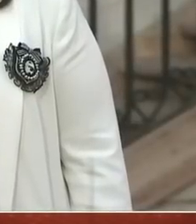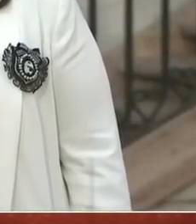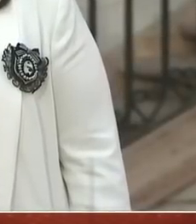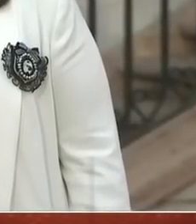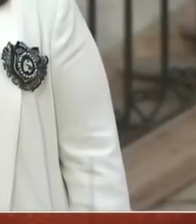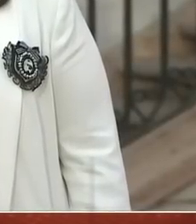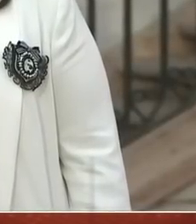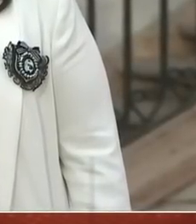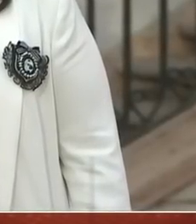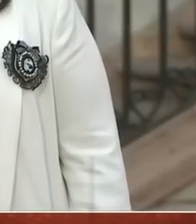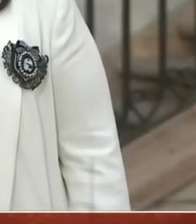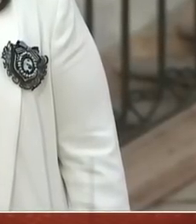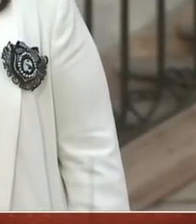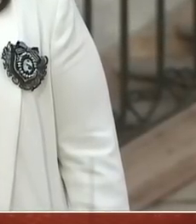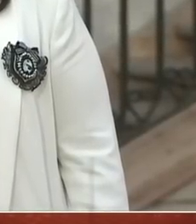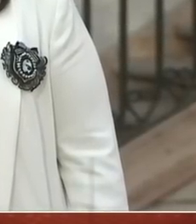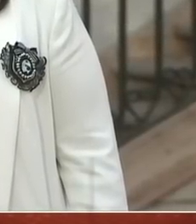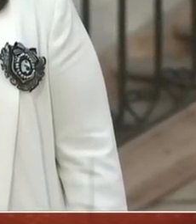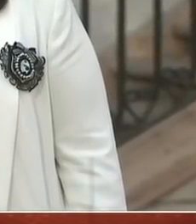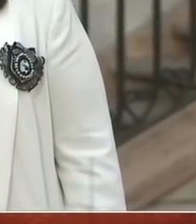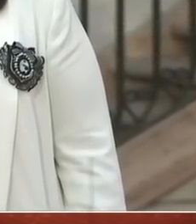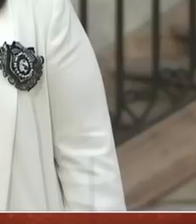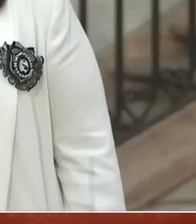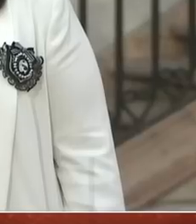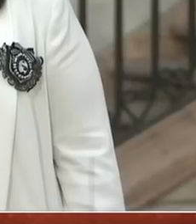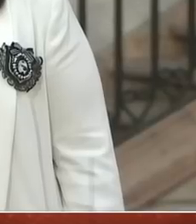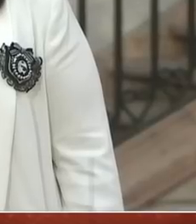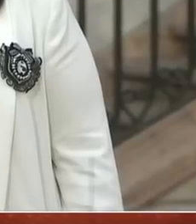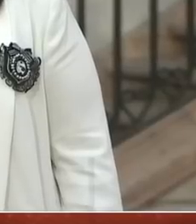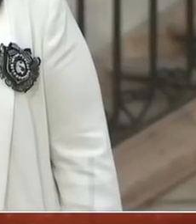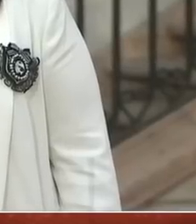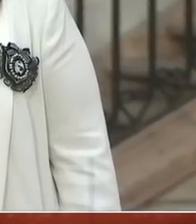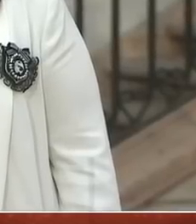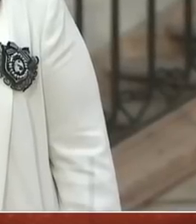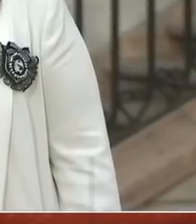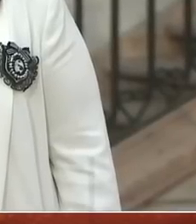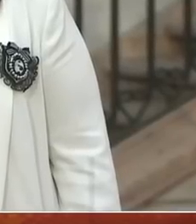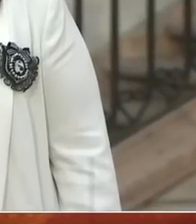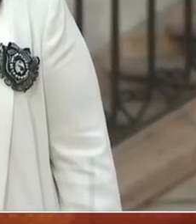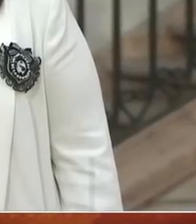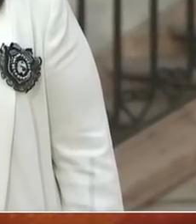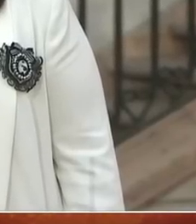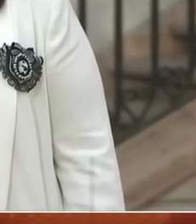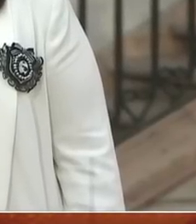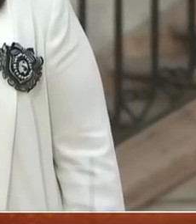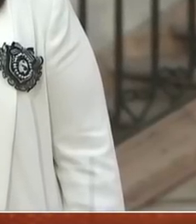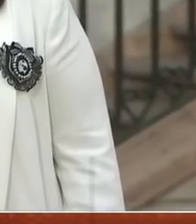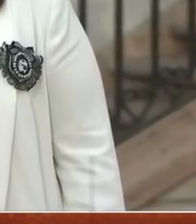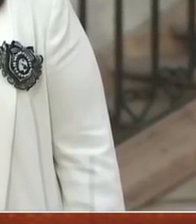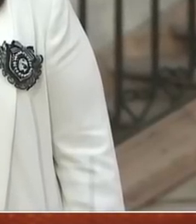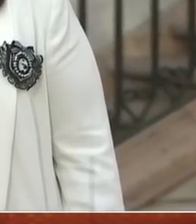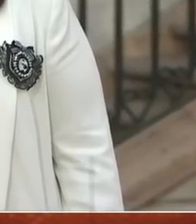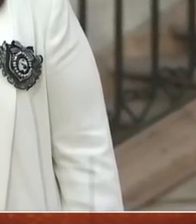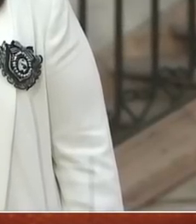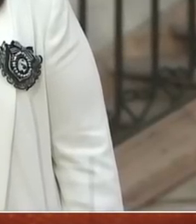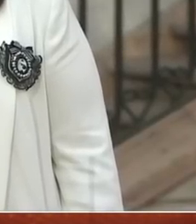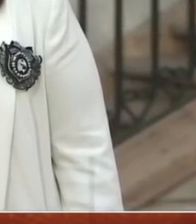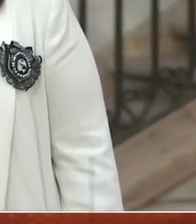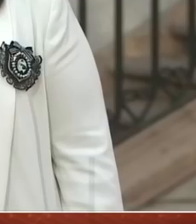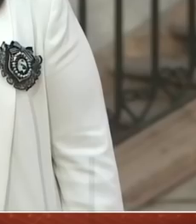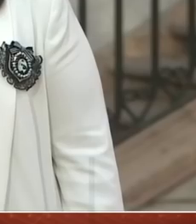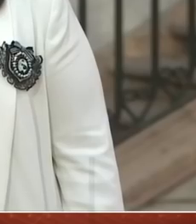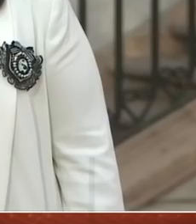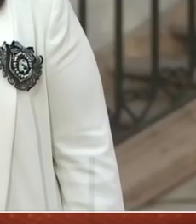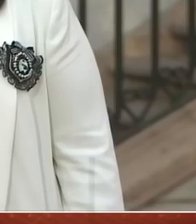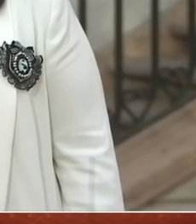gabinete, este ajuste ministerial. Muchas gracias, Karina, y todos los detalles los vamos a tener obviamente ampliados en nuestra edición de Tele13 Central. Que